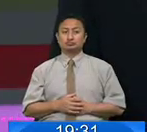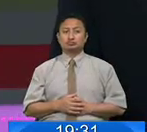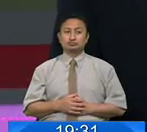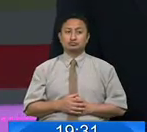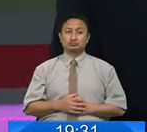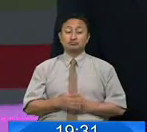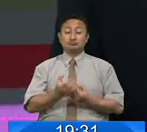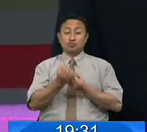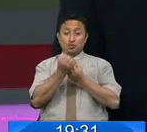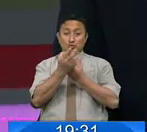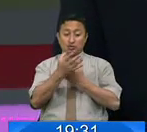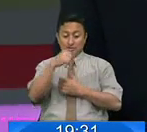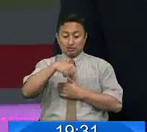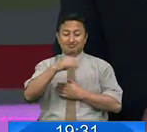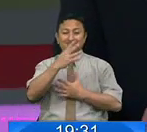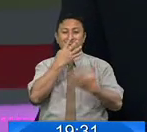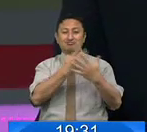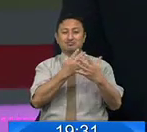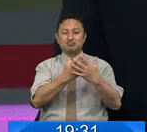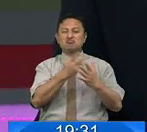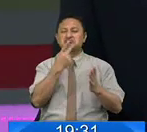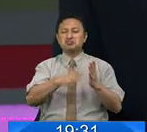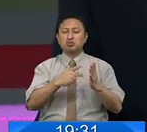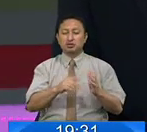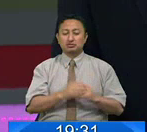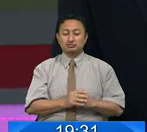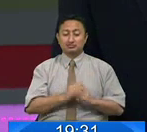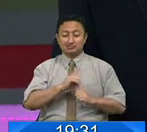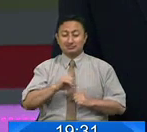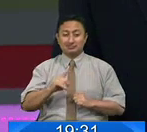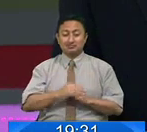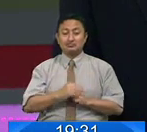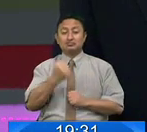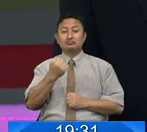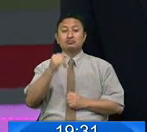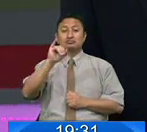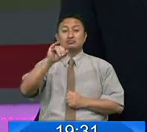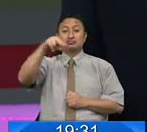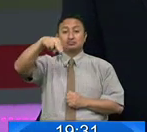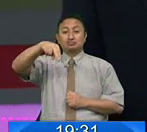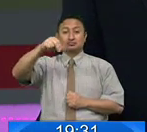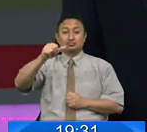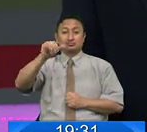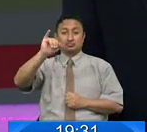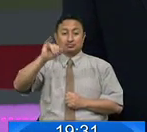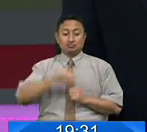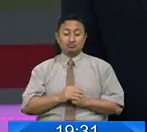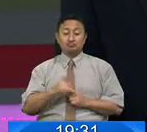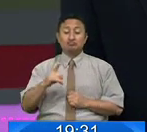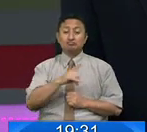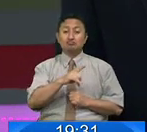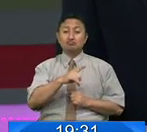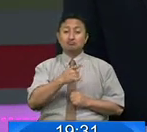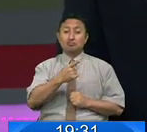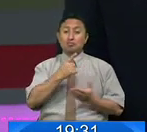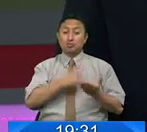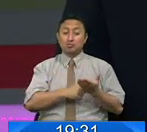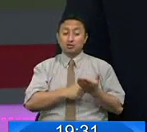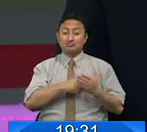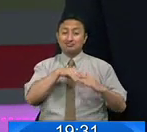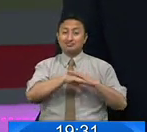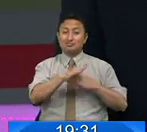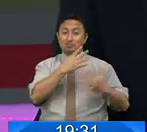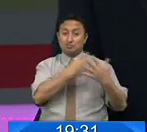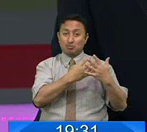el estado de decepción en el sistema penitenciario esto fue brindado por el sinaí determinó que el hacinamiento en los centros privados de libertad del país